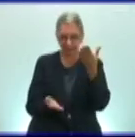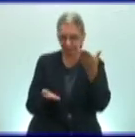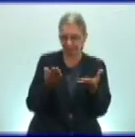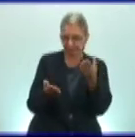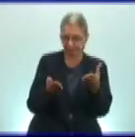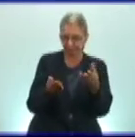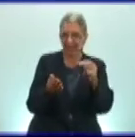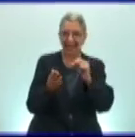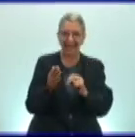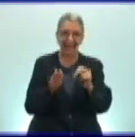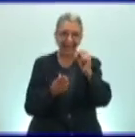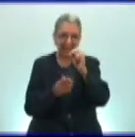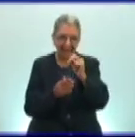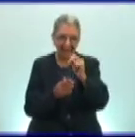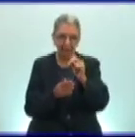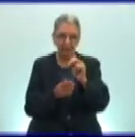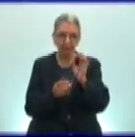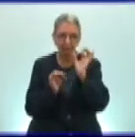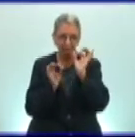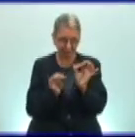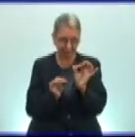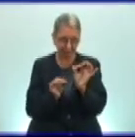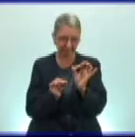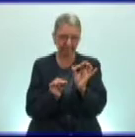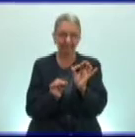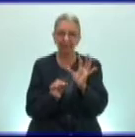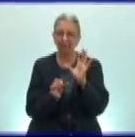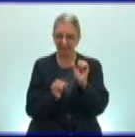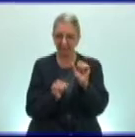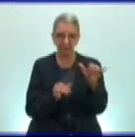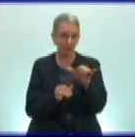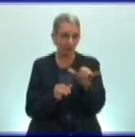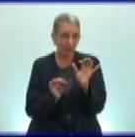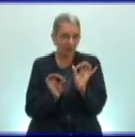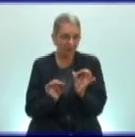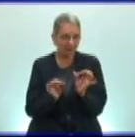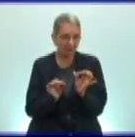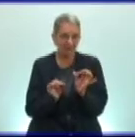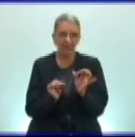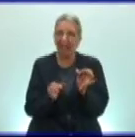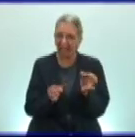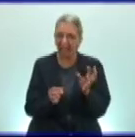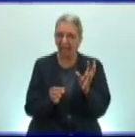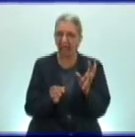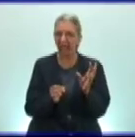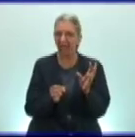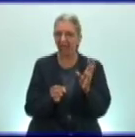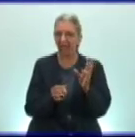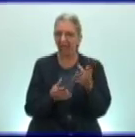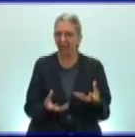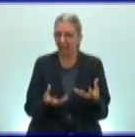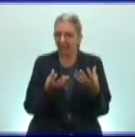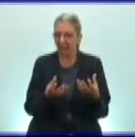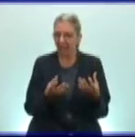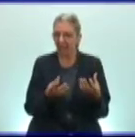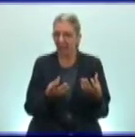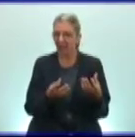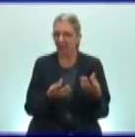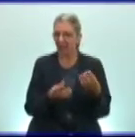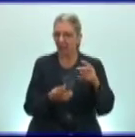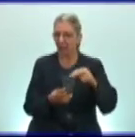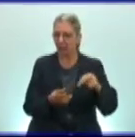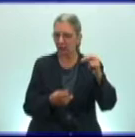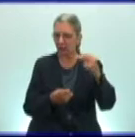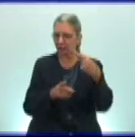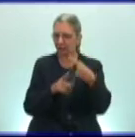cargas positivas que de cargas negativas. ¿Cuál será entonces su carga nuclear? Sé que ya muchos